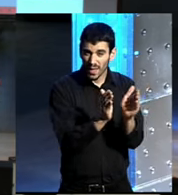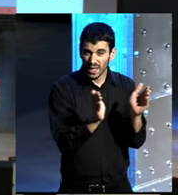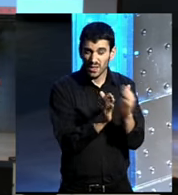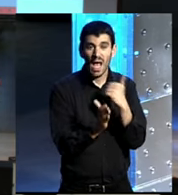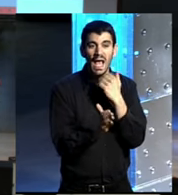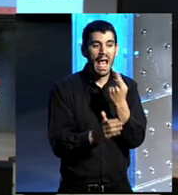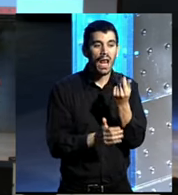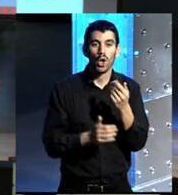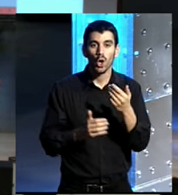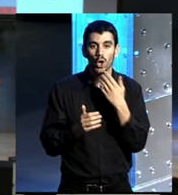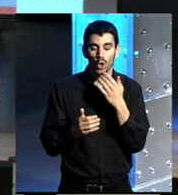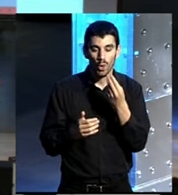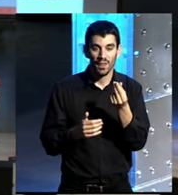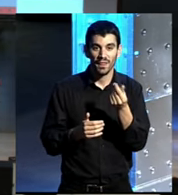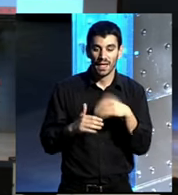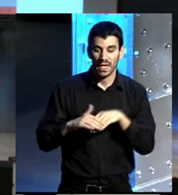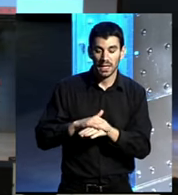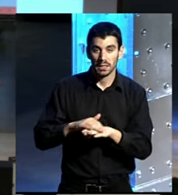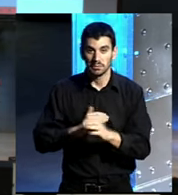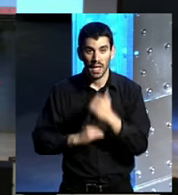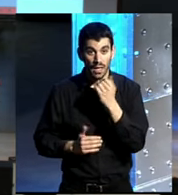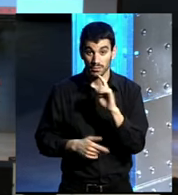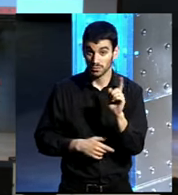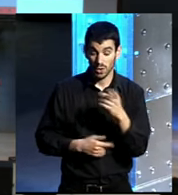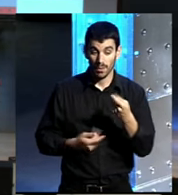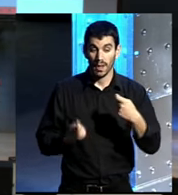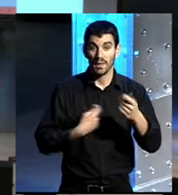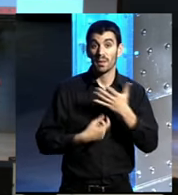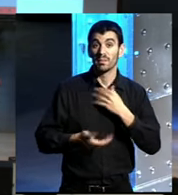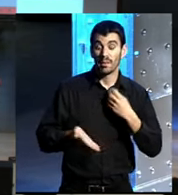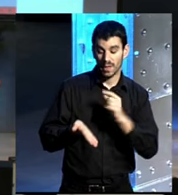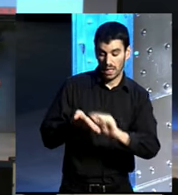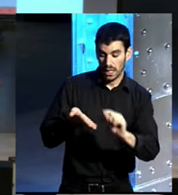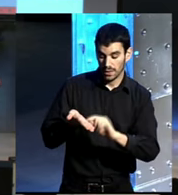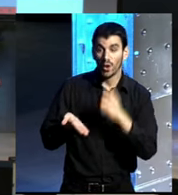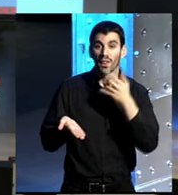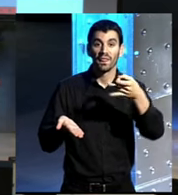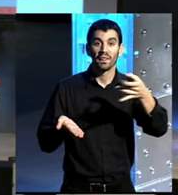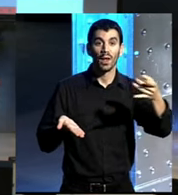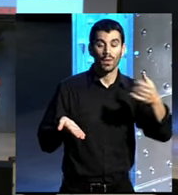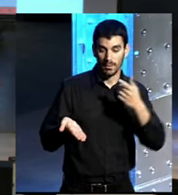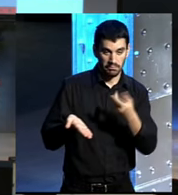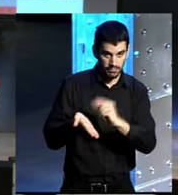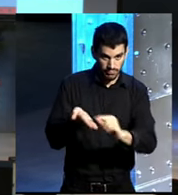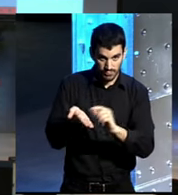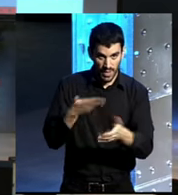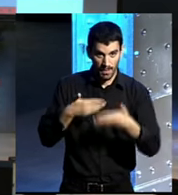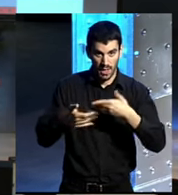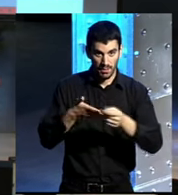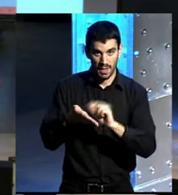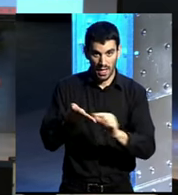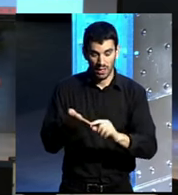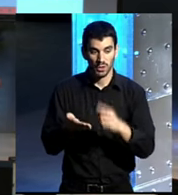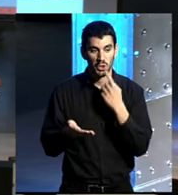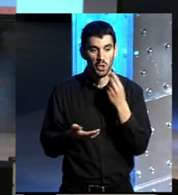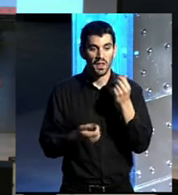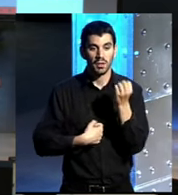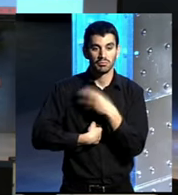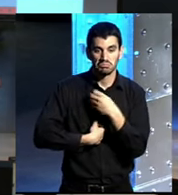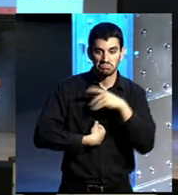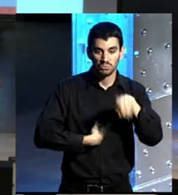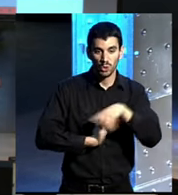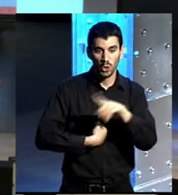caja registradora, lo que hacen es apuntar las ventas a mano, si alguien les debe a mano, no saben cuál es su punto de rentabilidad,